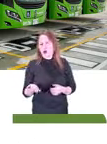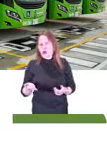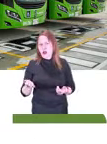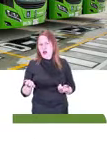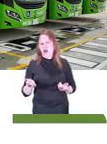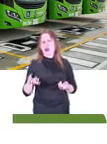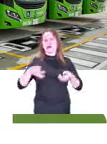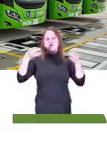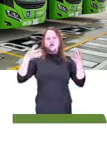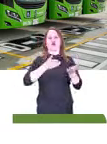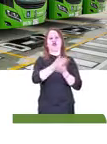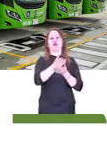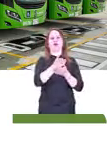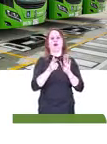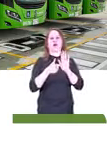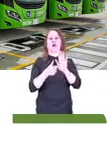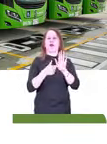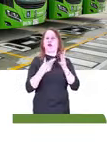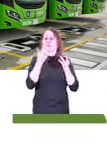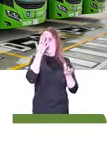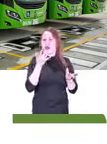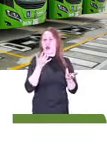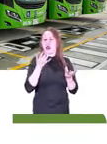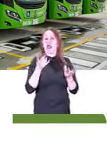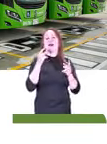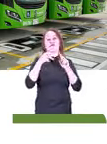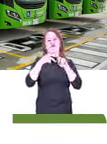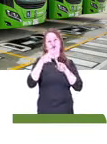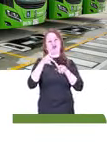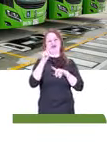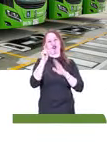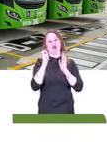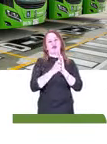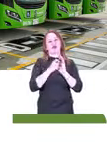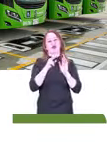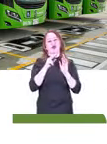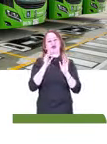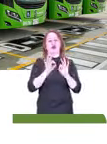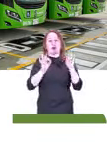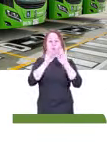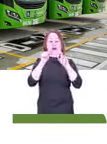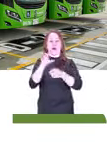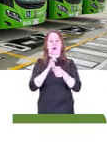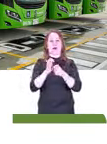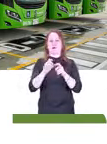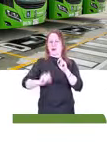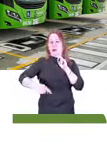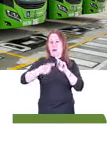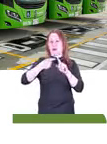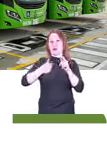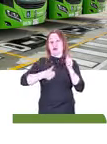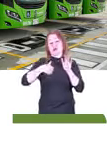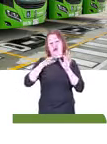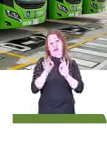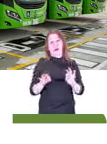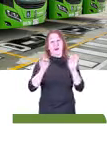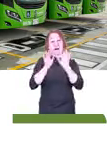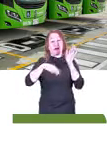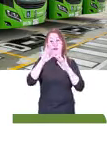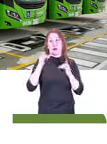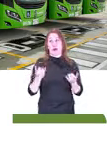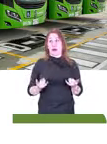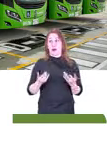para movernos sostenibles? Porque básicamente atacan dos problemas muy importantes que tenemos en las ciudades. El primero, y tal vez el más importante en estos